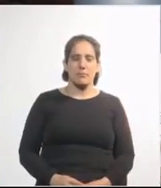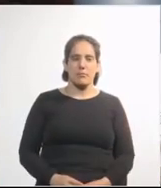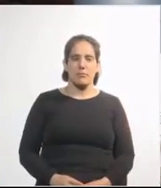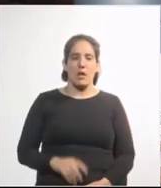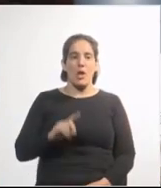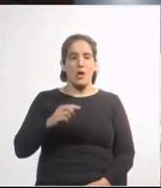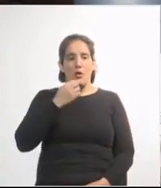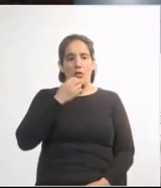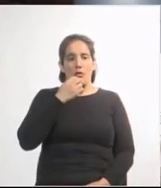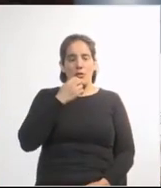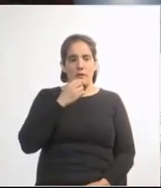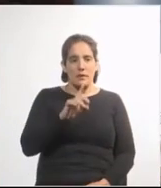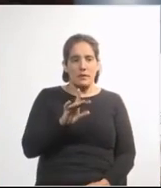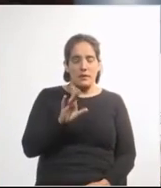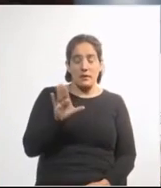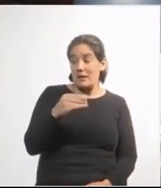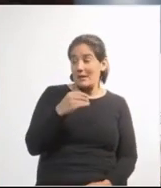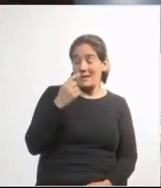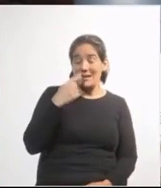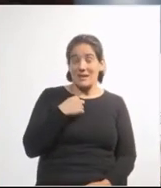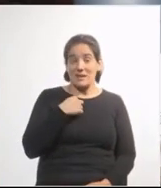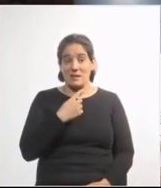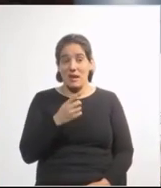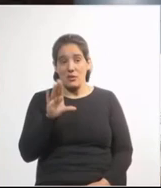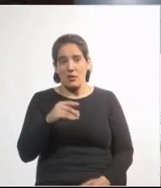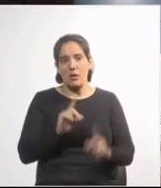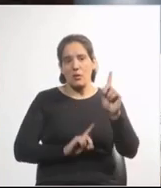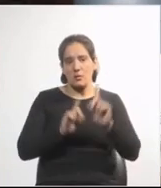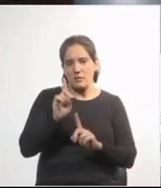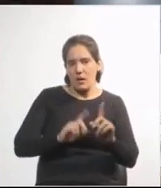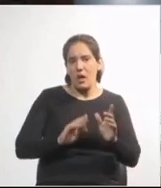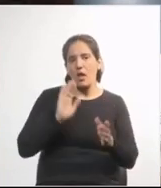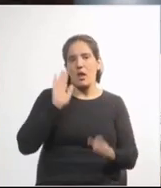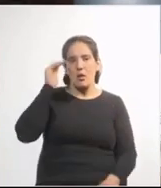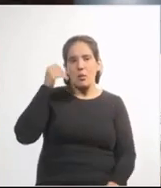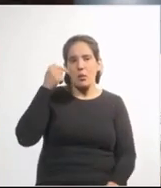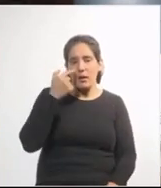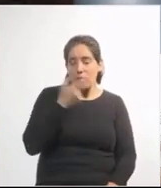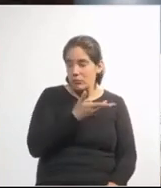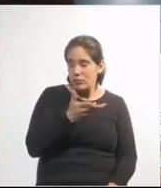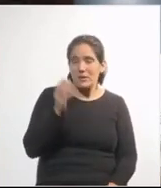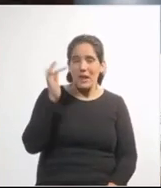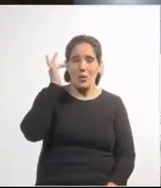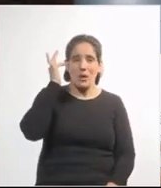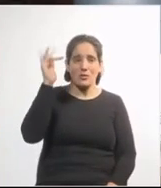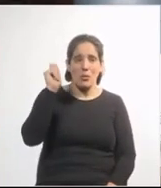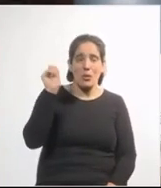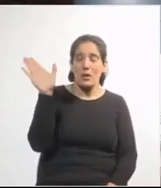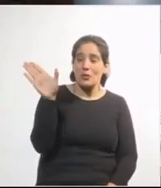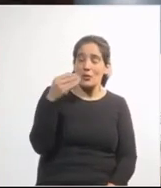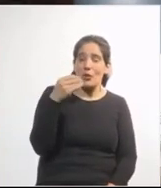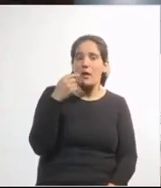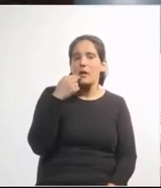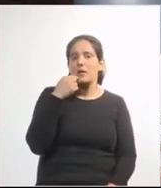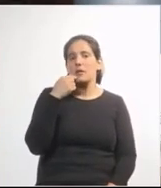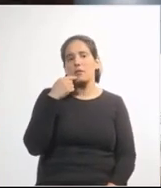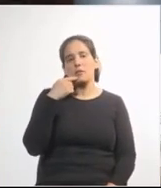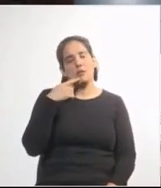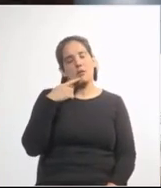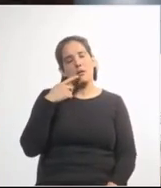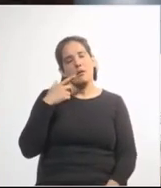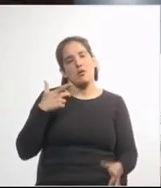No cubrir adecuadamente las necesidades de la Universidad de la República y de la educación pública en general es atentar contra el